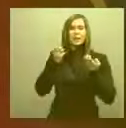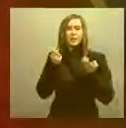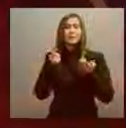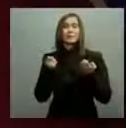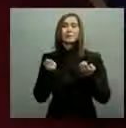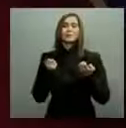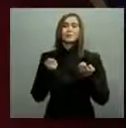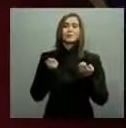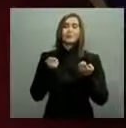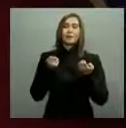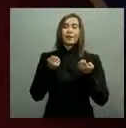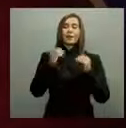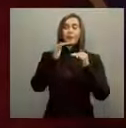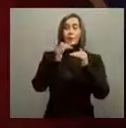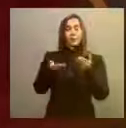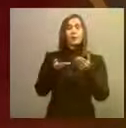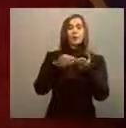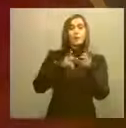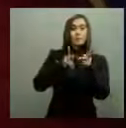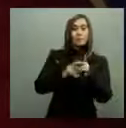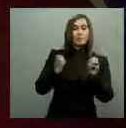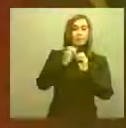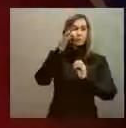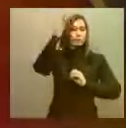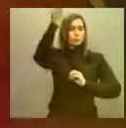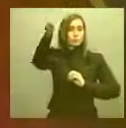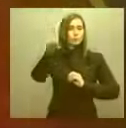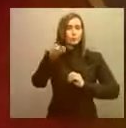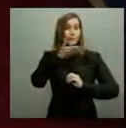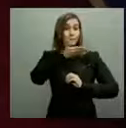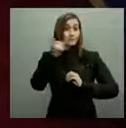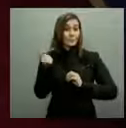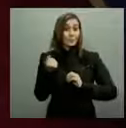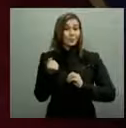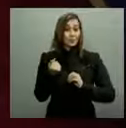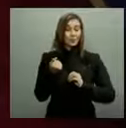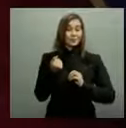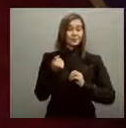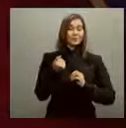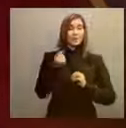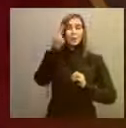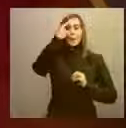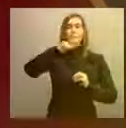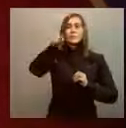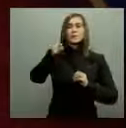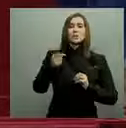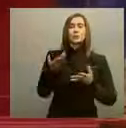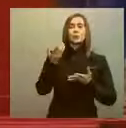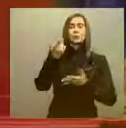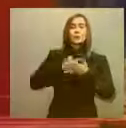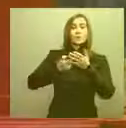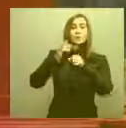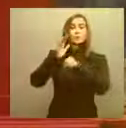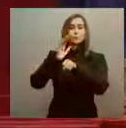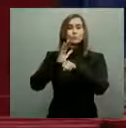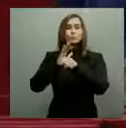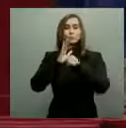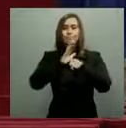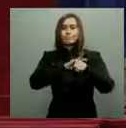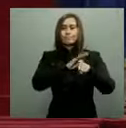máximo las enormes posibilidades de futuro que tenemos como país. Por eso, quiero hacer un llamado